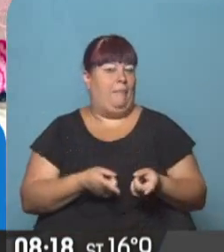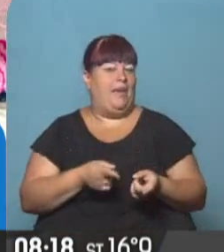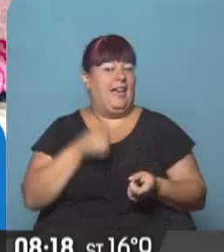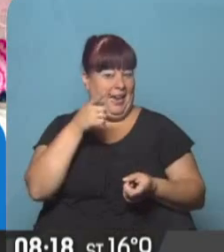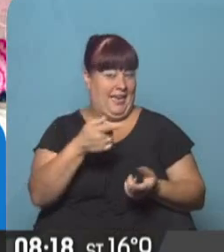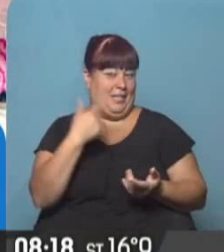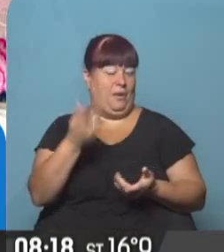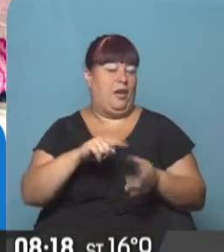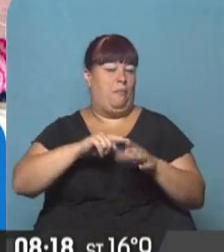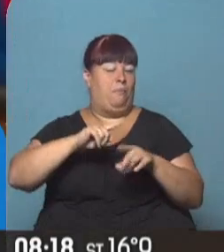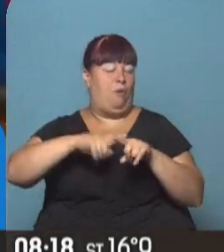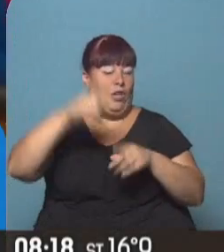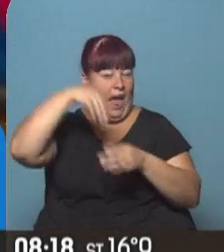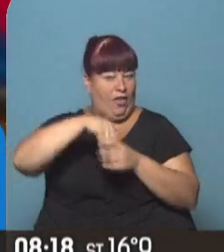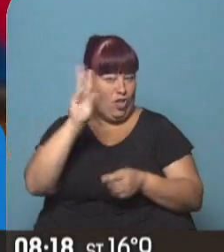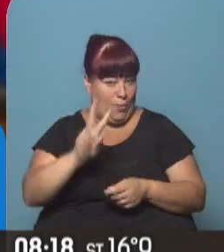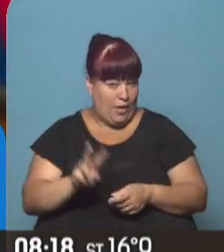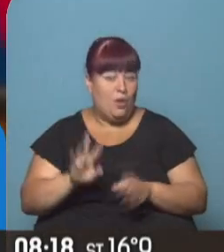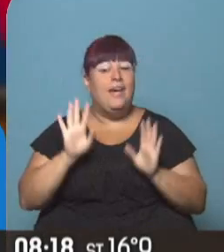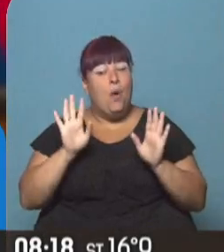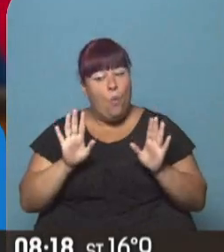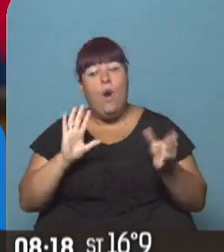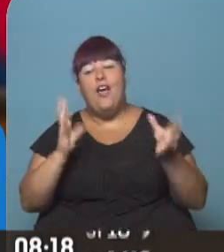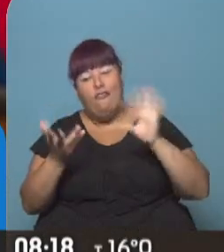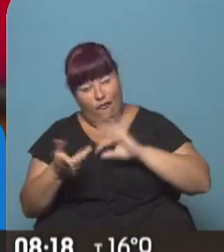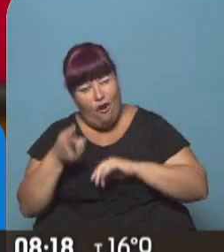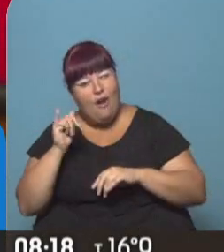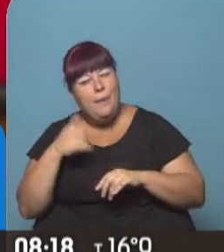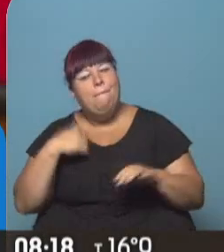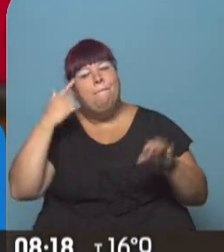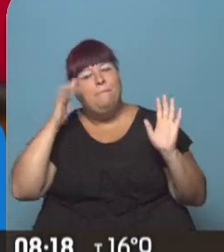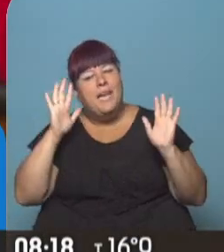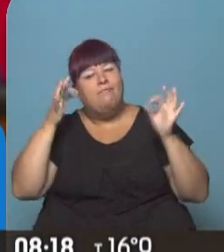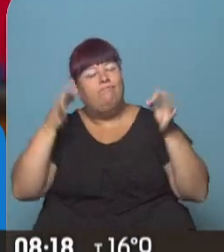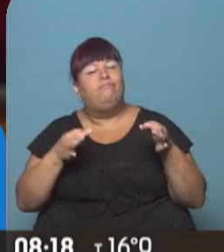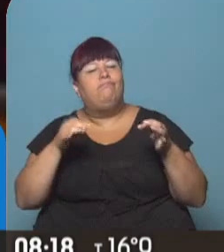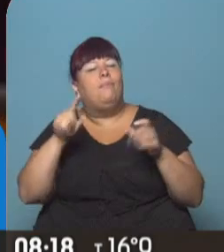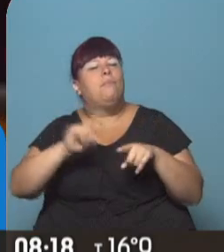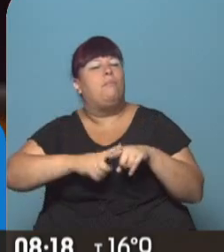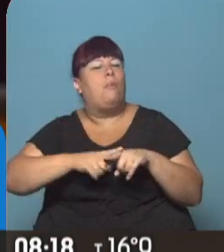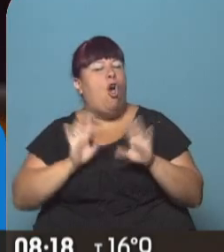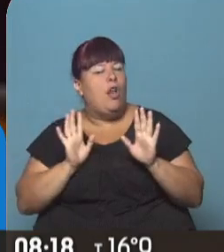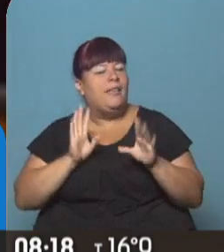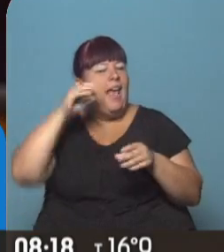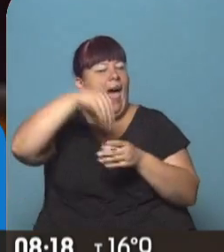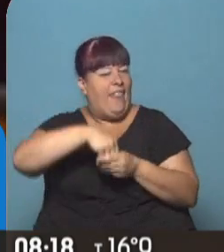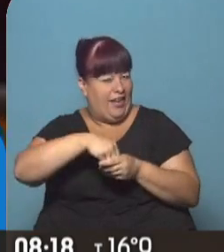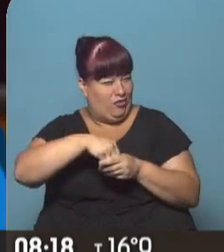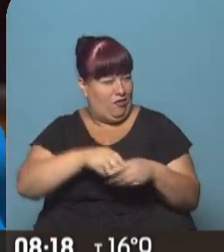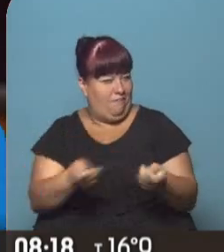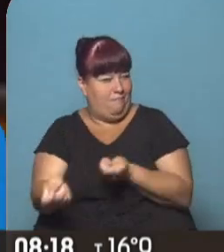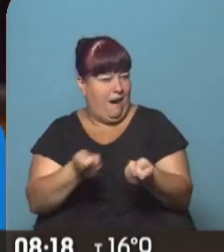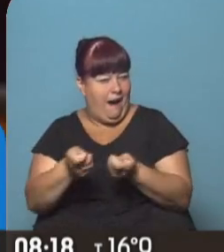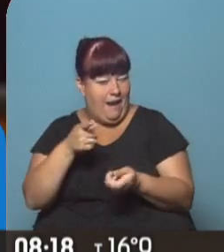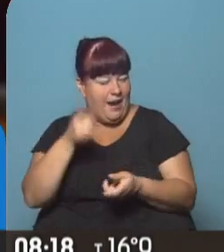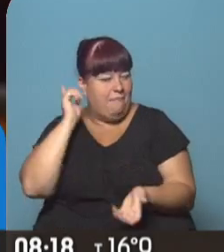evidentemente se traslada a la política interna, ¿no? Bueno, algo de eso hay, pero yo diría que son más bien factores de la política interna lo que